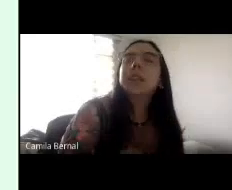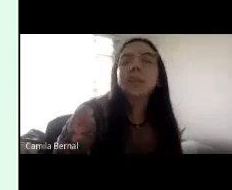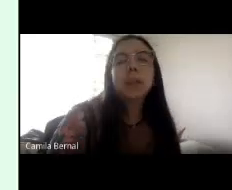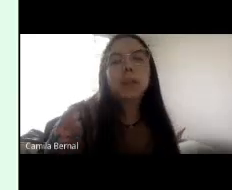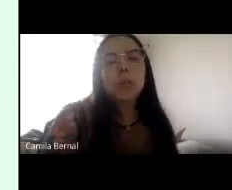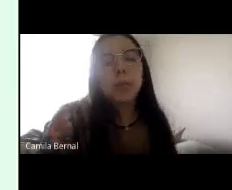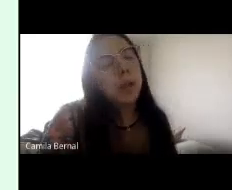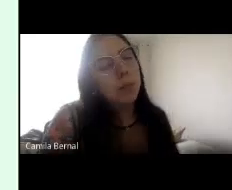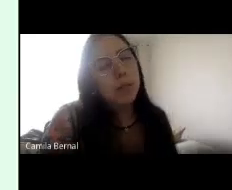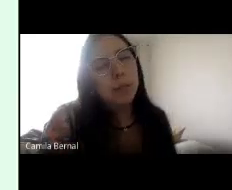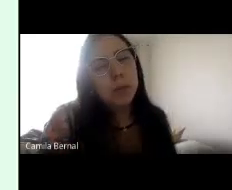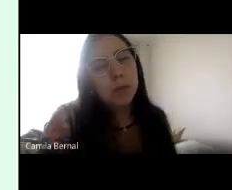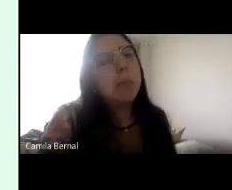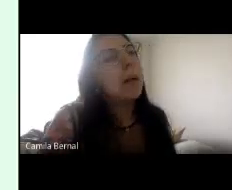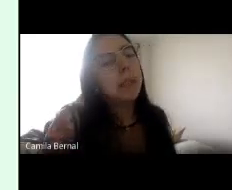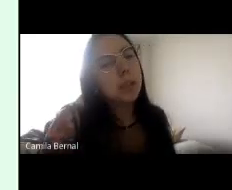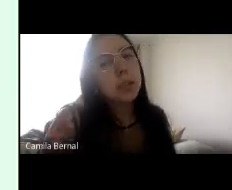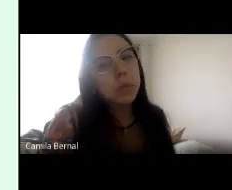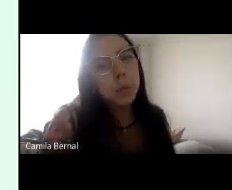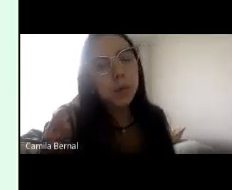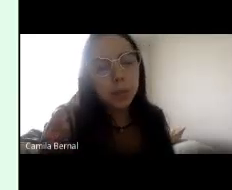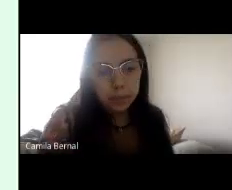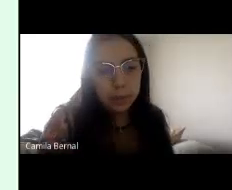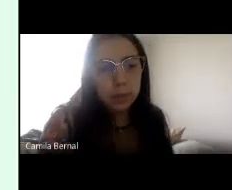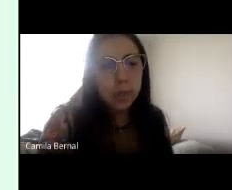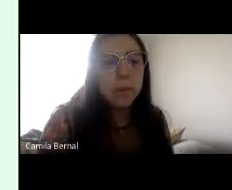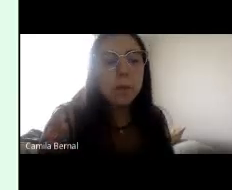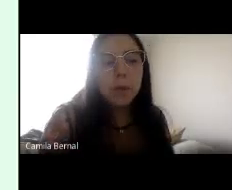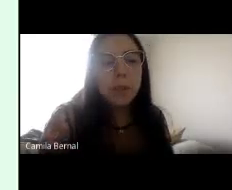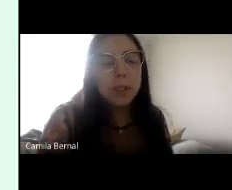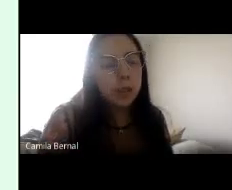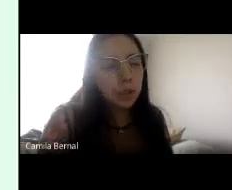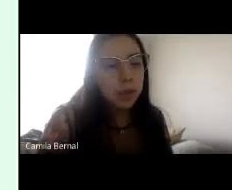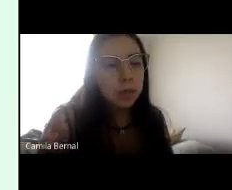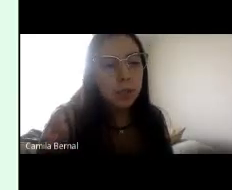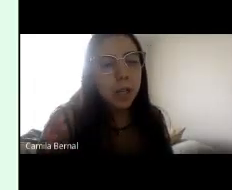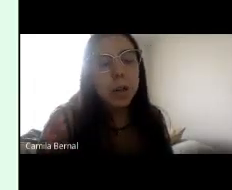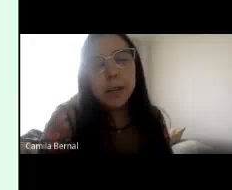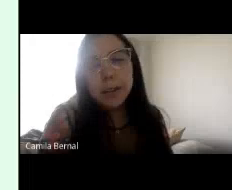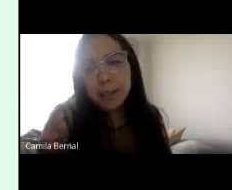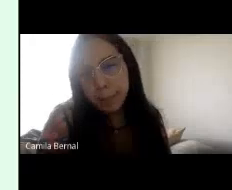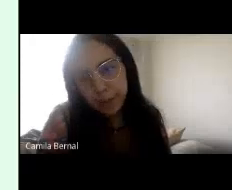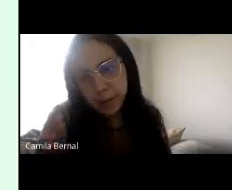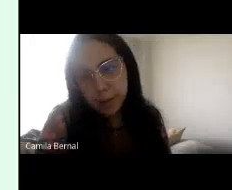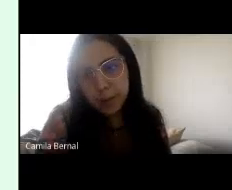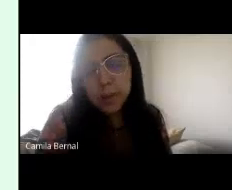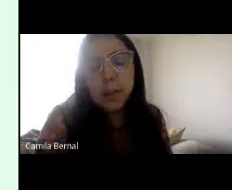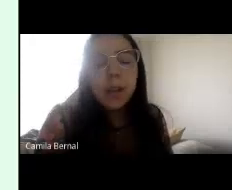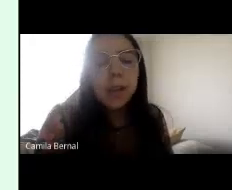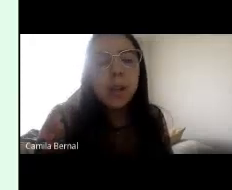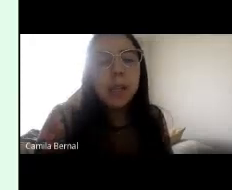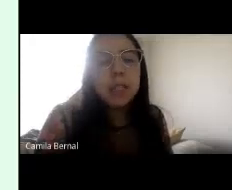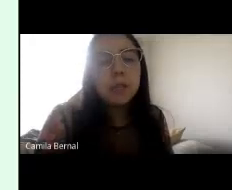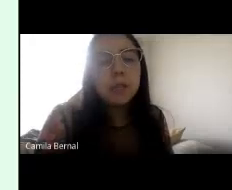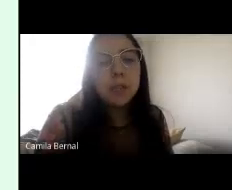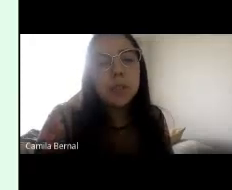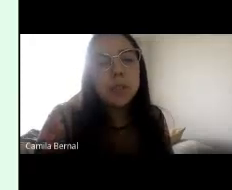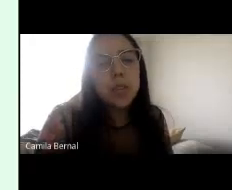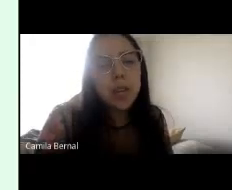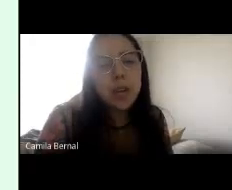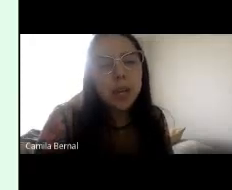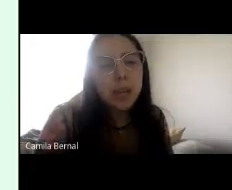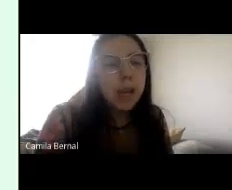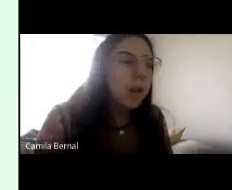tiene tres pasos también, pues básicos e importantes. El primero es que todos tenemos que lavar el recipiente. El segundo